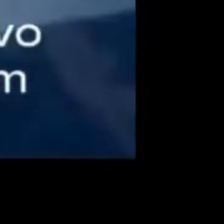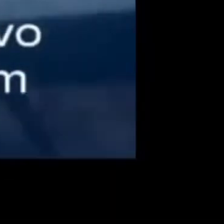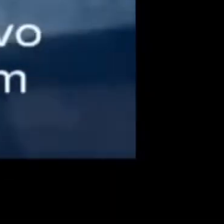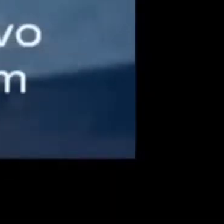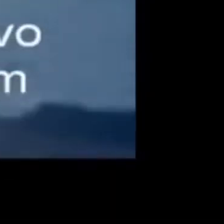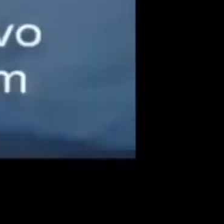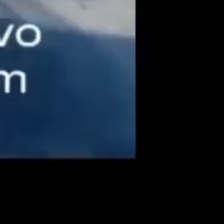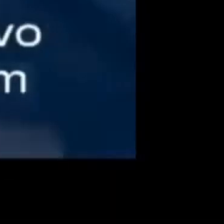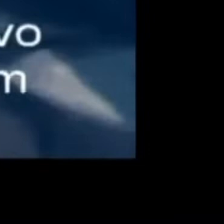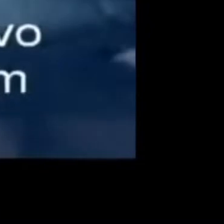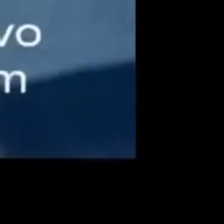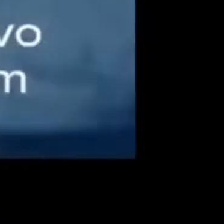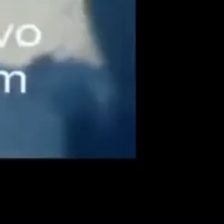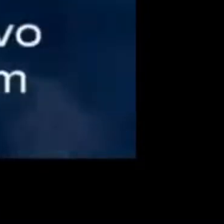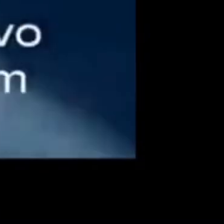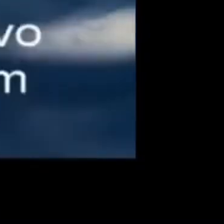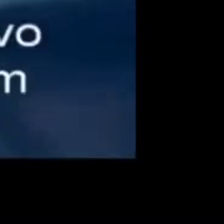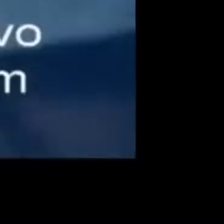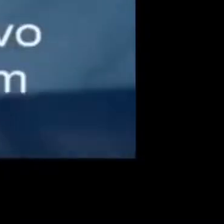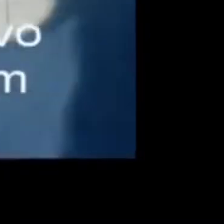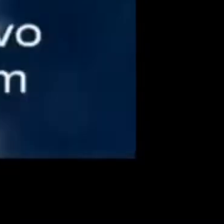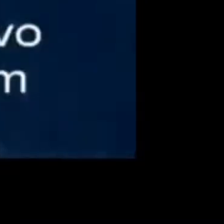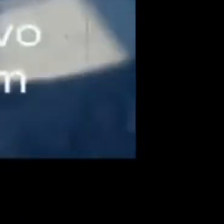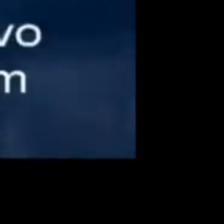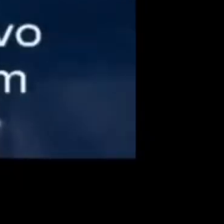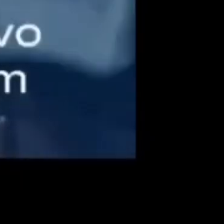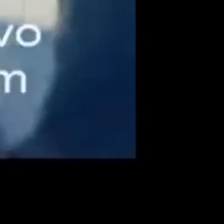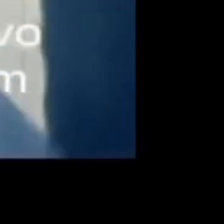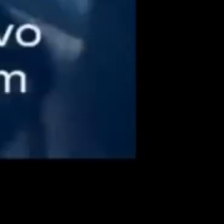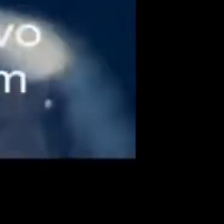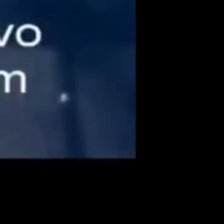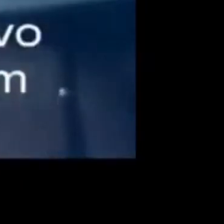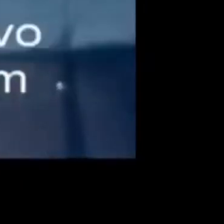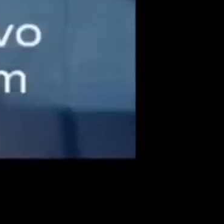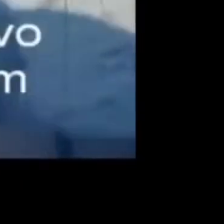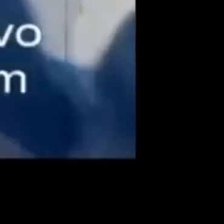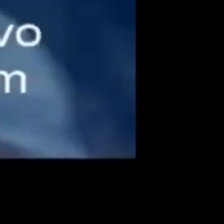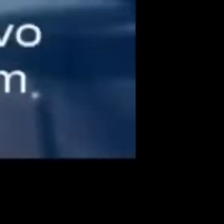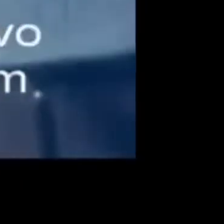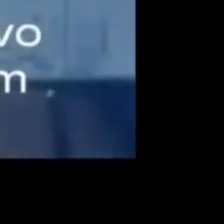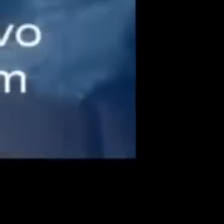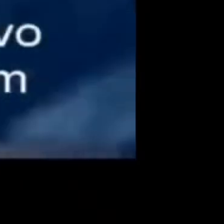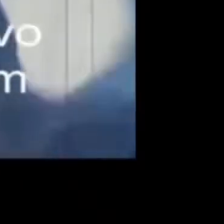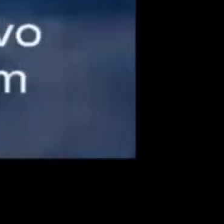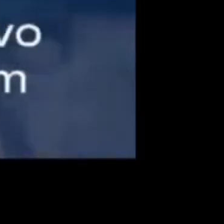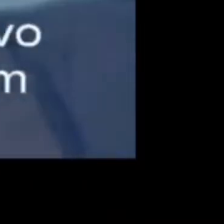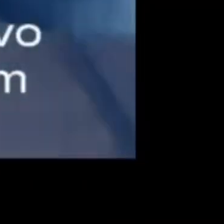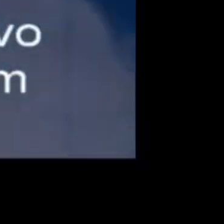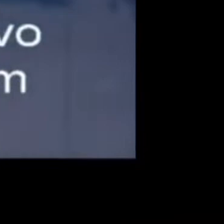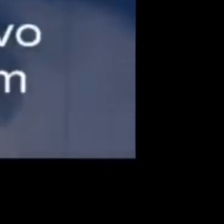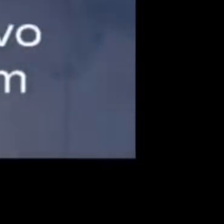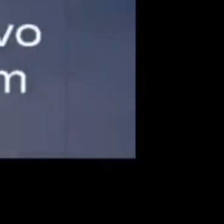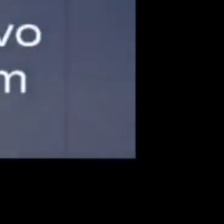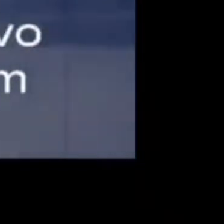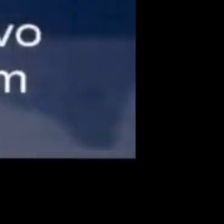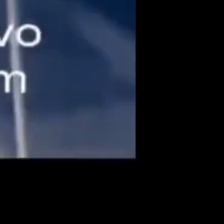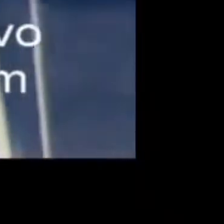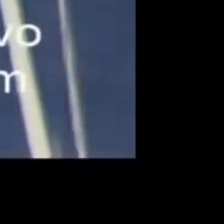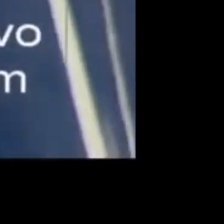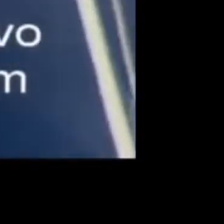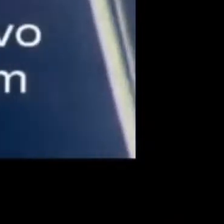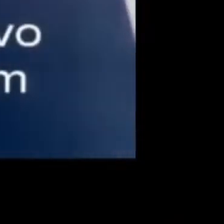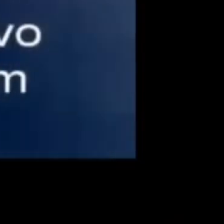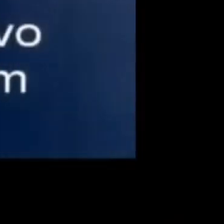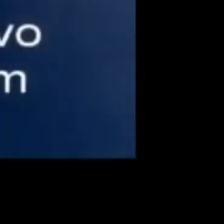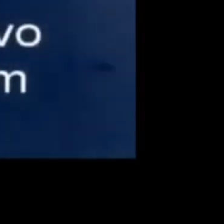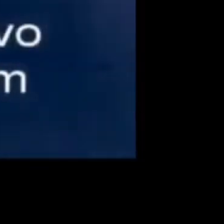La acogida dictada por los gobiernos de las repúblicas de Chile y Argentina a las recomendaciones y estudios realizados por la Comisión de